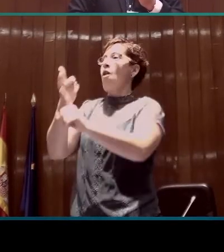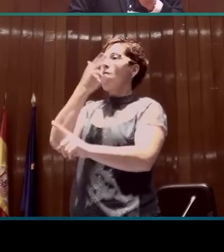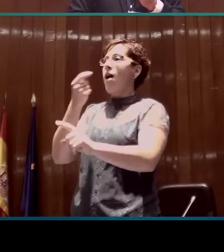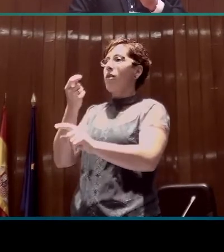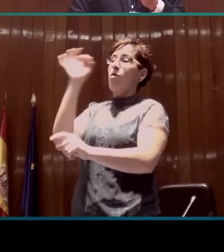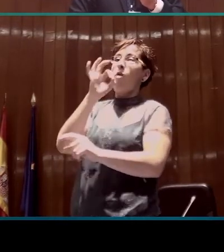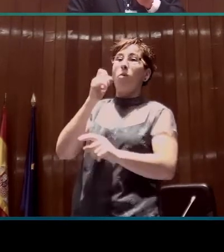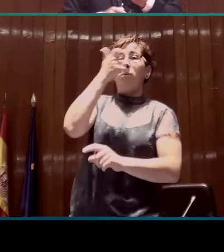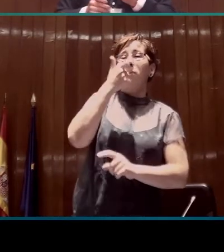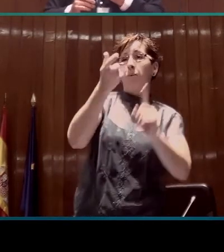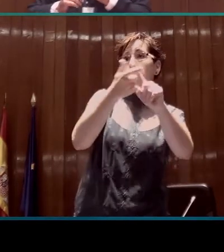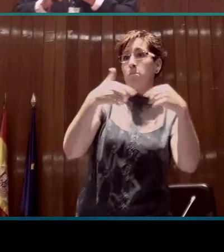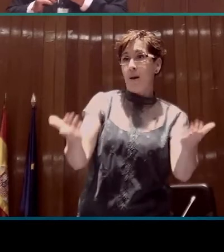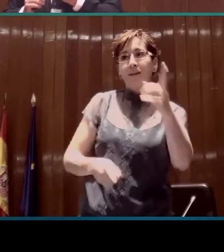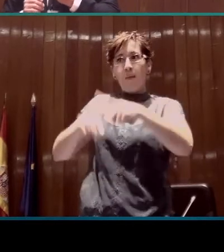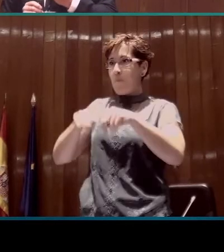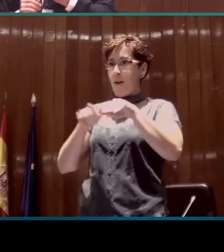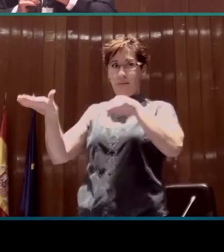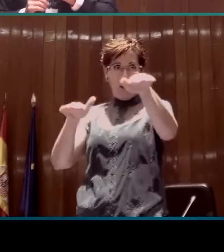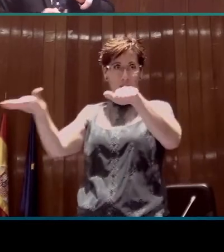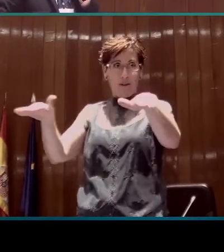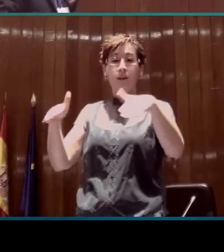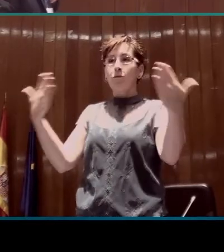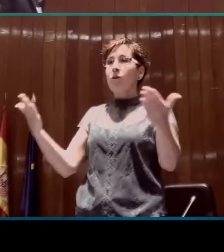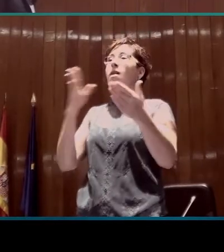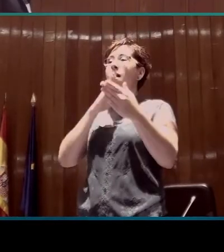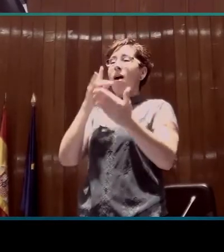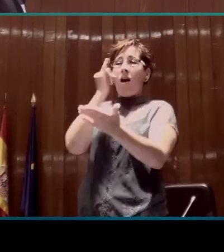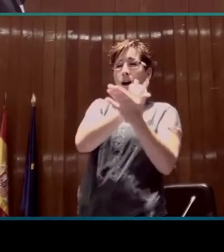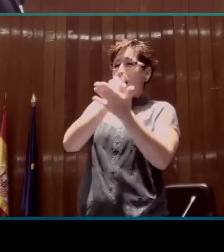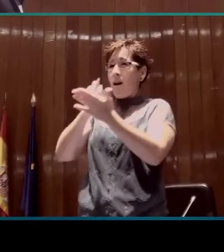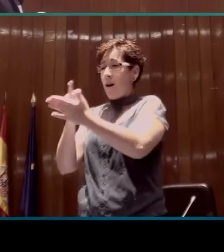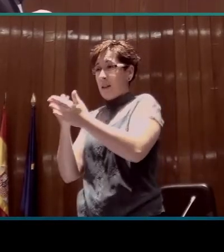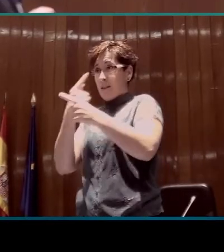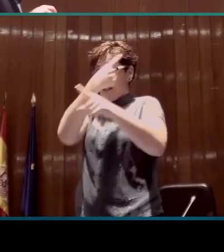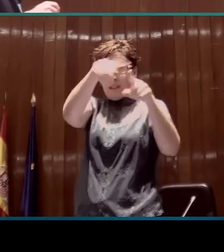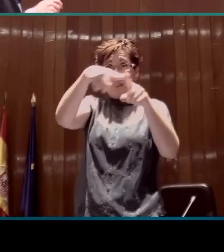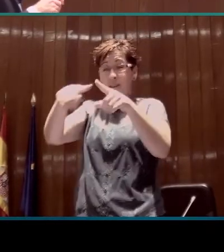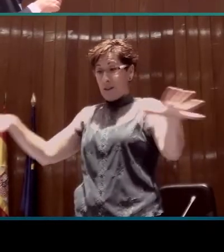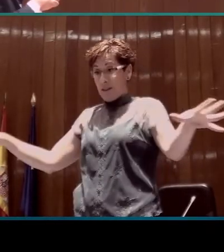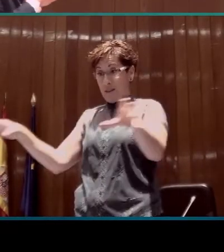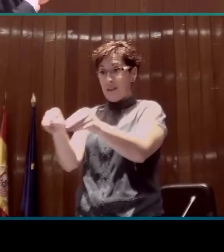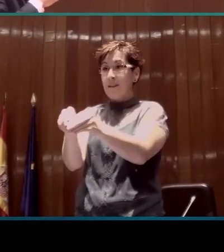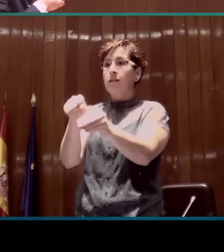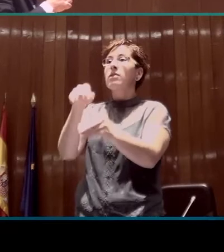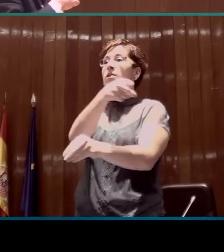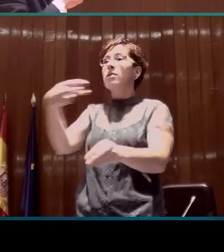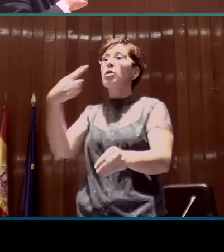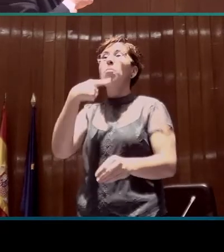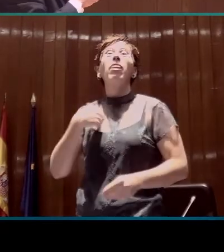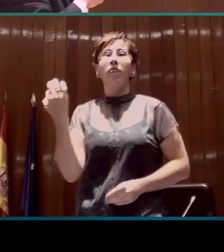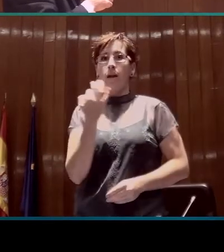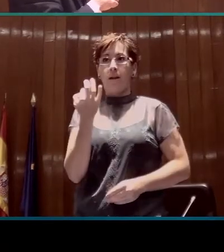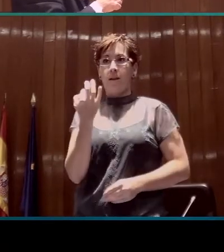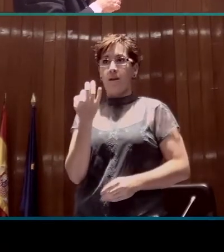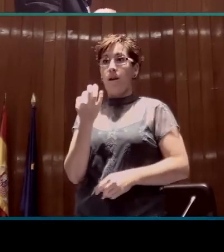facilitación. ¿Vale? Por tanto, todos estos experimentos nos están diciendo que hay efectos de